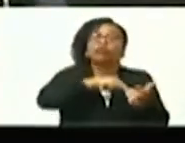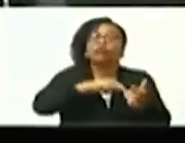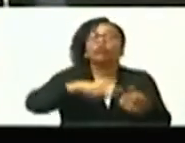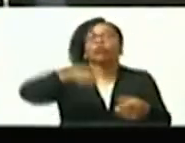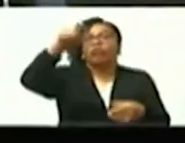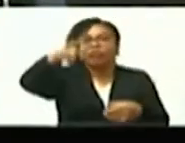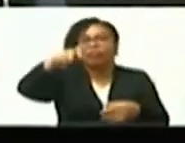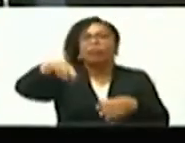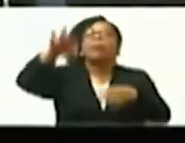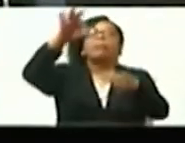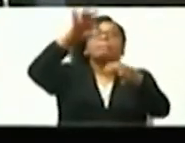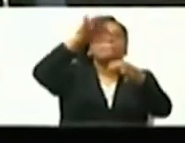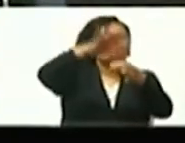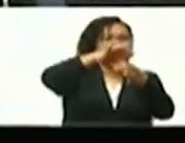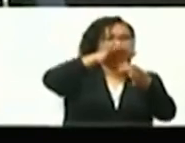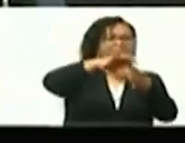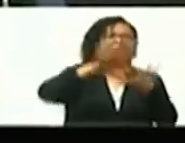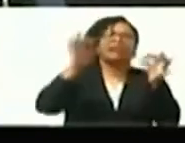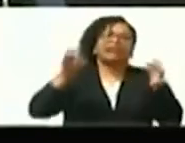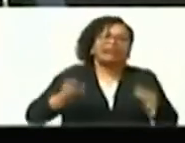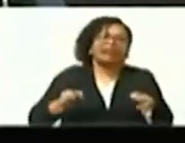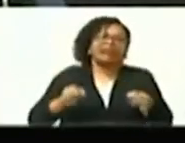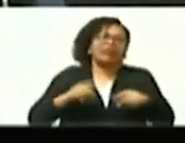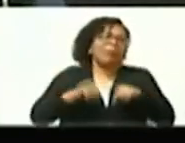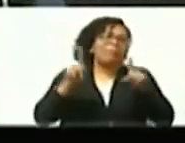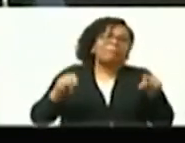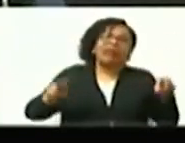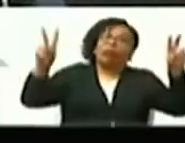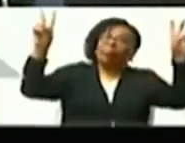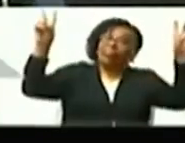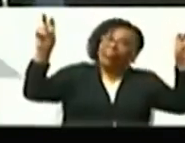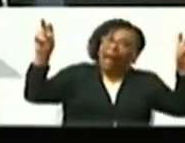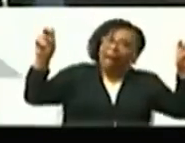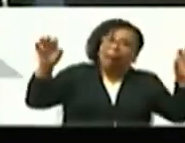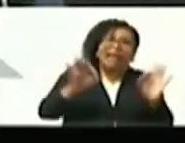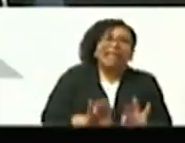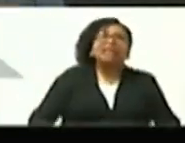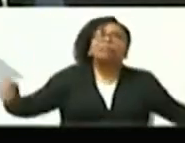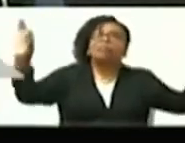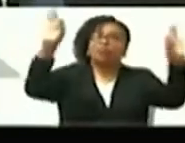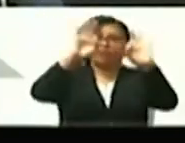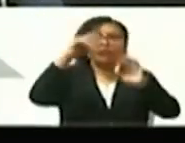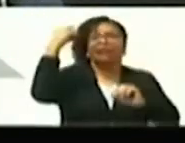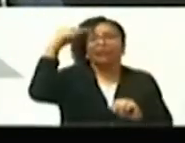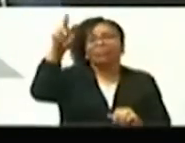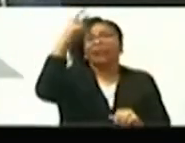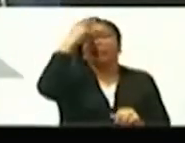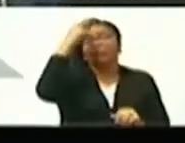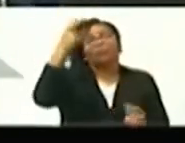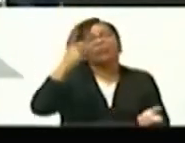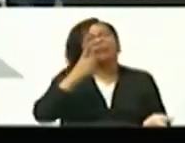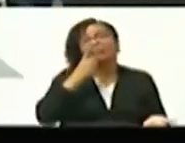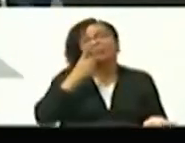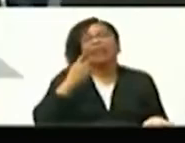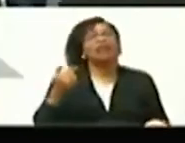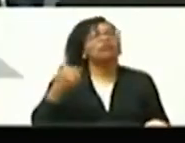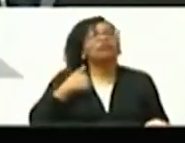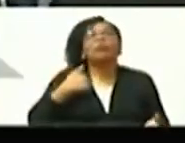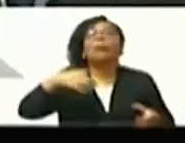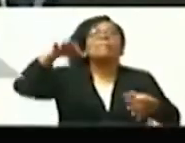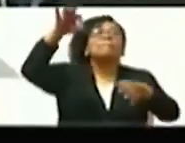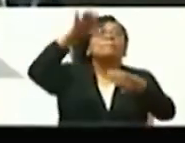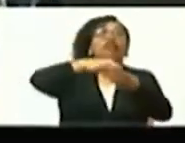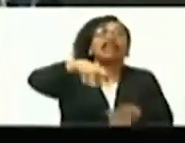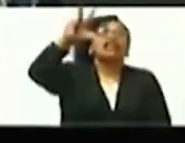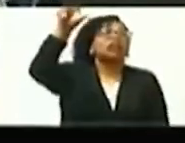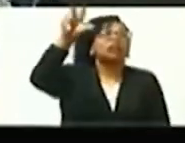esa posibilidad. Pero estos son temas trascendentales para la vida del país. Y yo voté que no, le pedí a alguno a mi alrededor, señores, no, para que